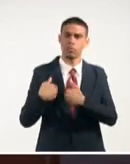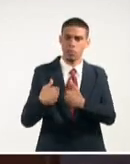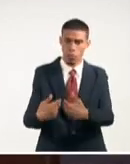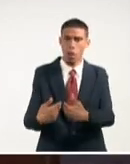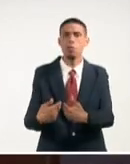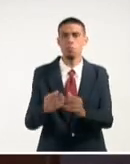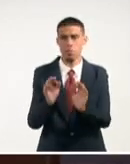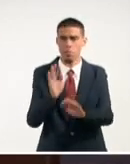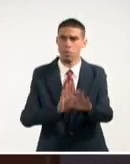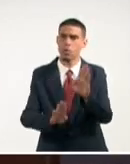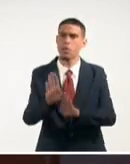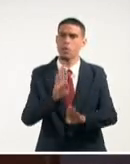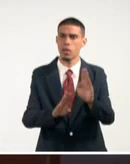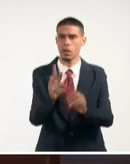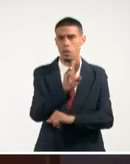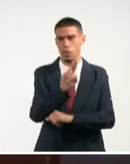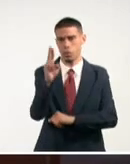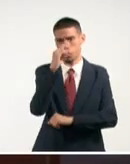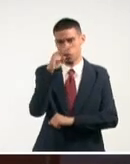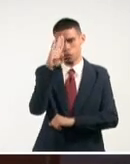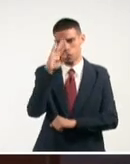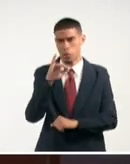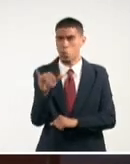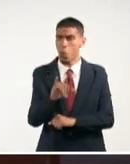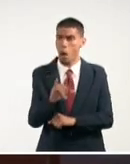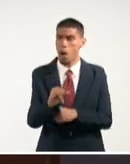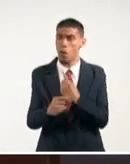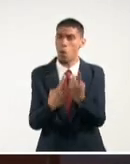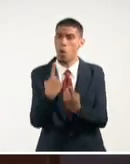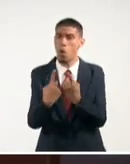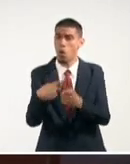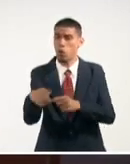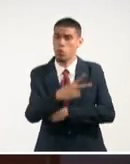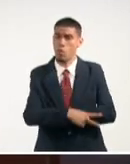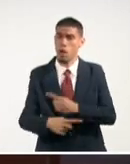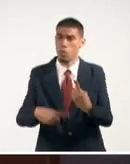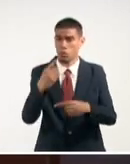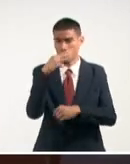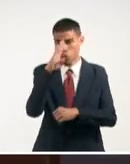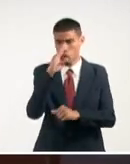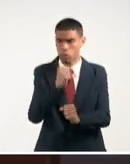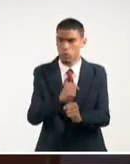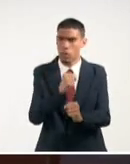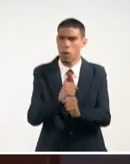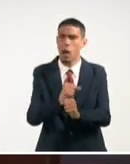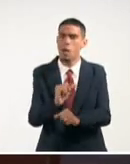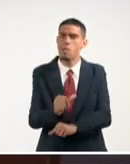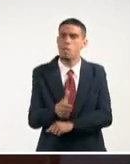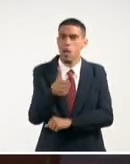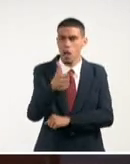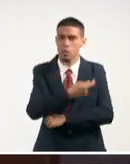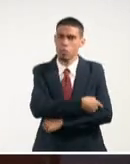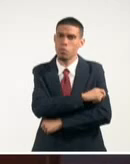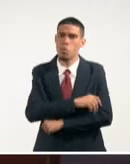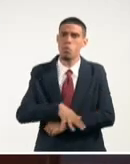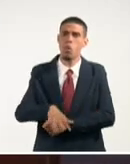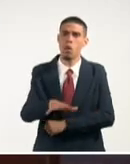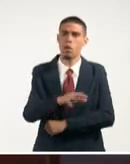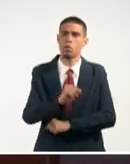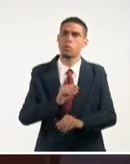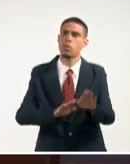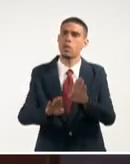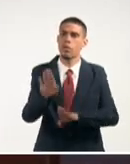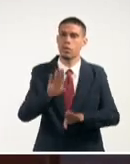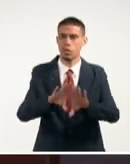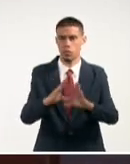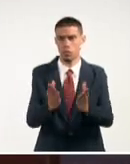la injusticia y la agresión, a trabajar en bien del pueblo y a defender sus